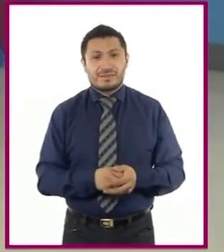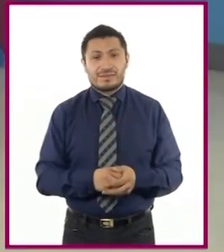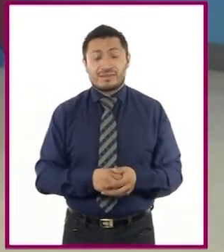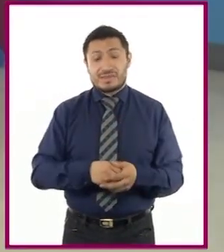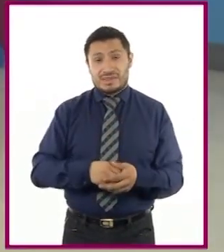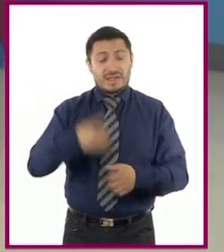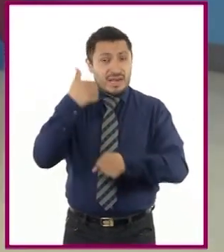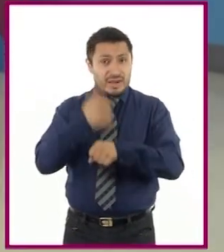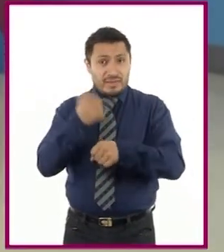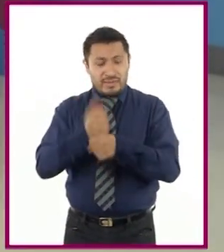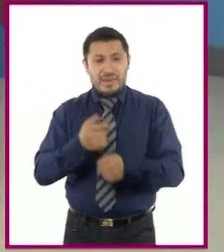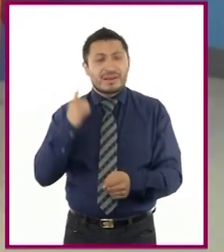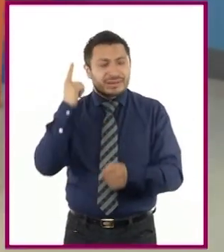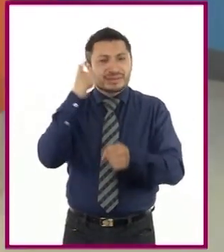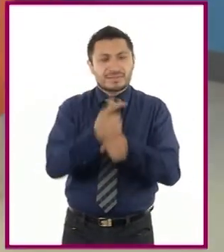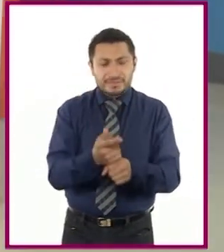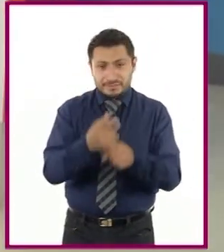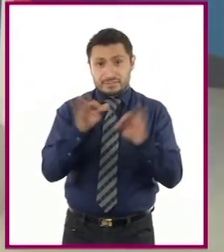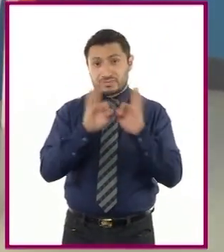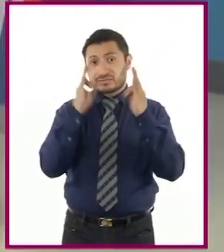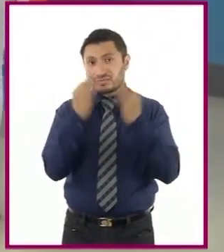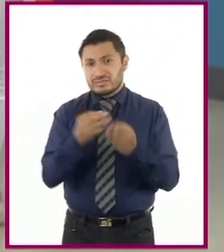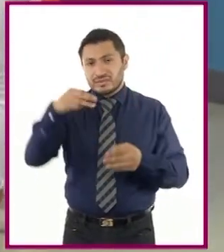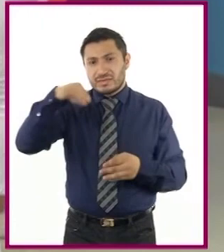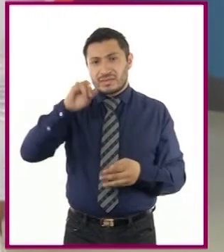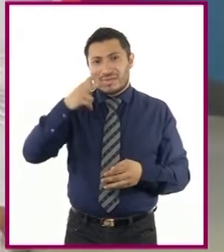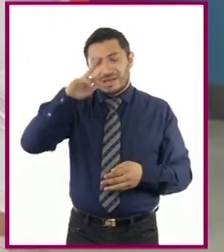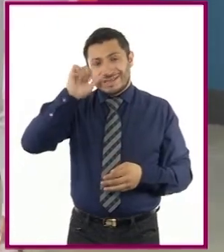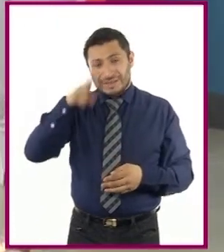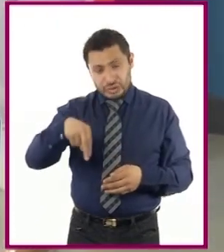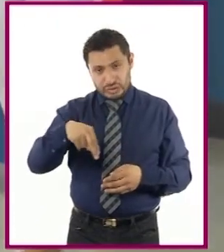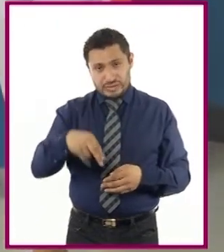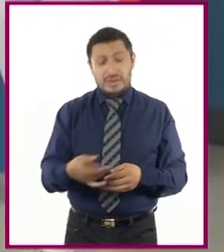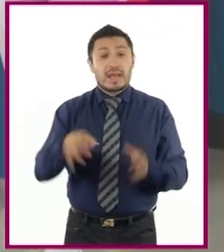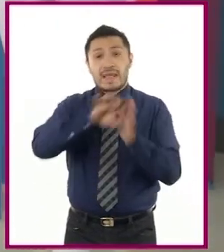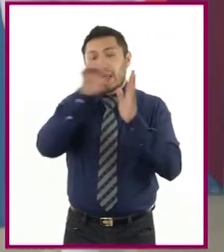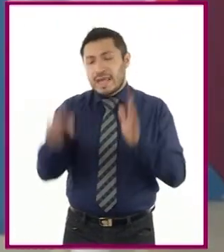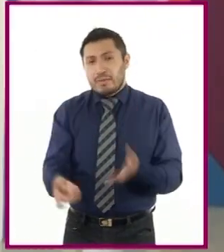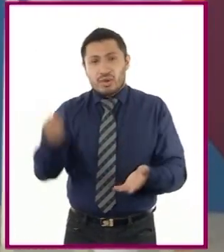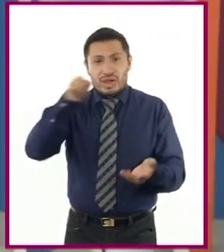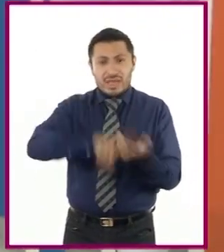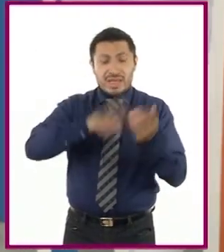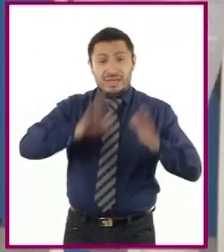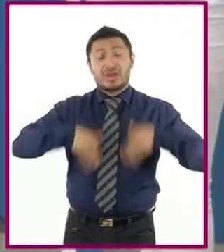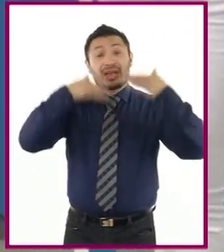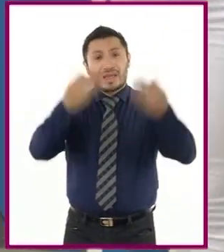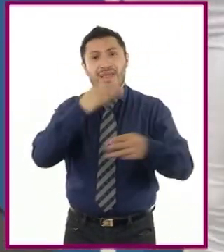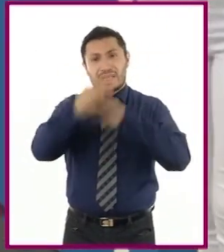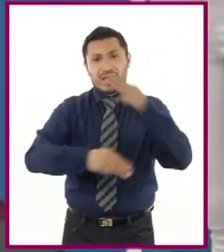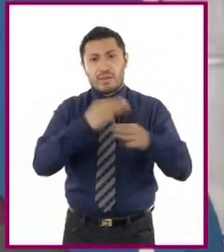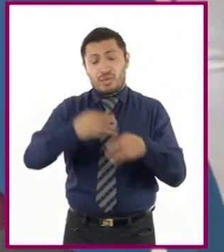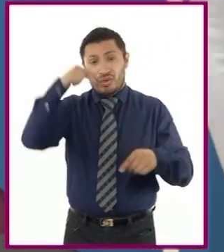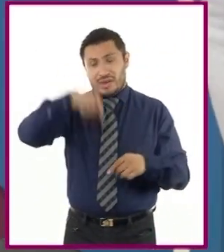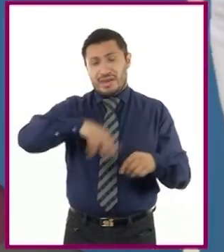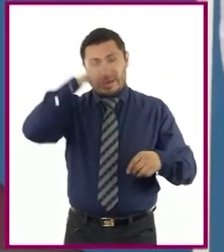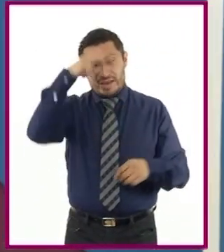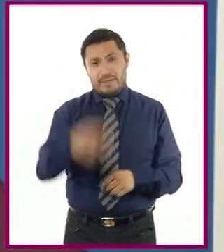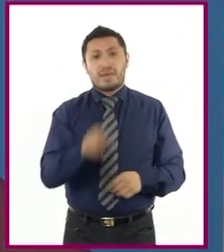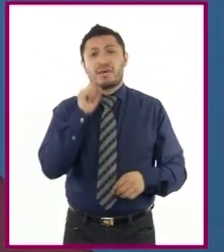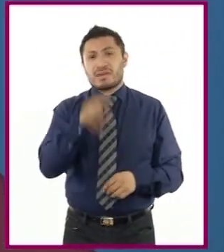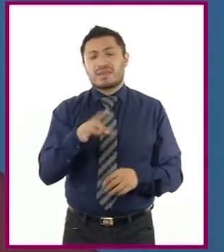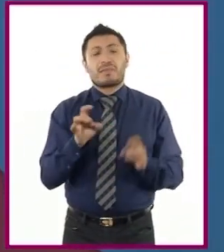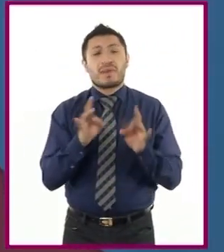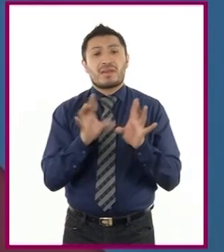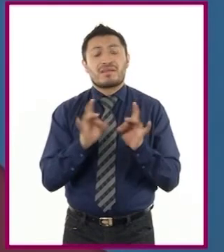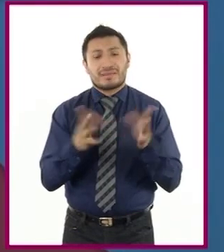primaria, identificaron los tipos de migración, ejemplos de la migración interna y externa en el mundo y en México, así como sus